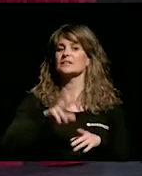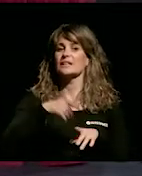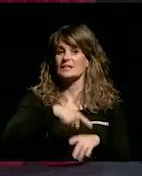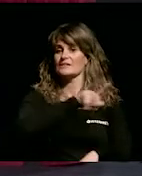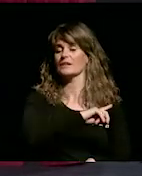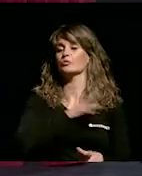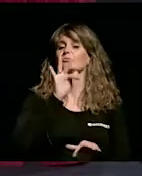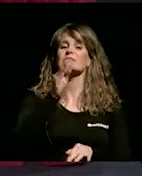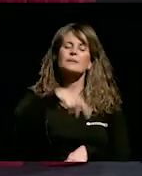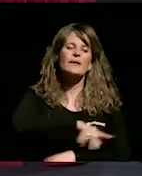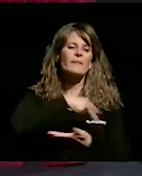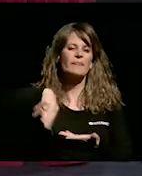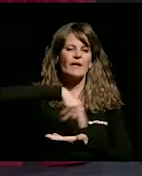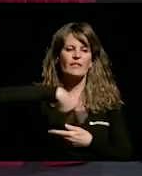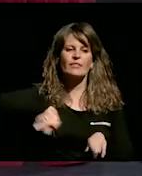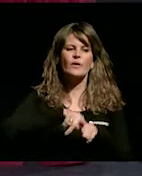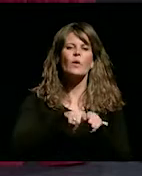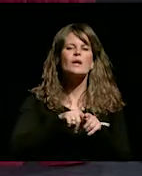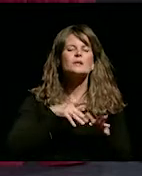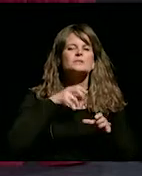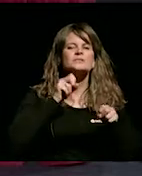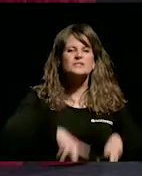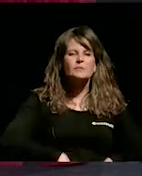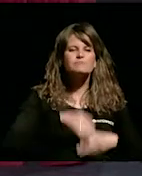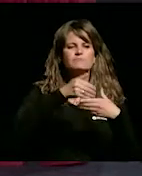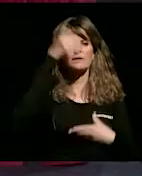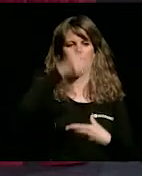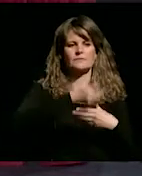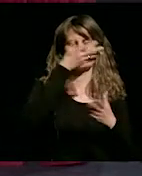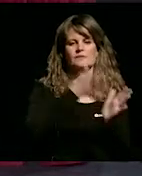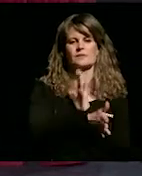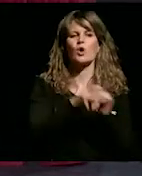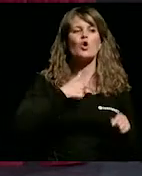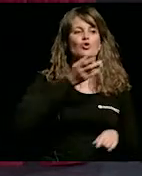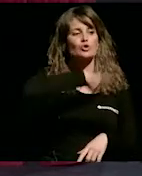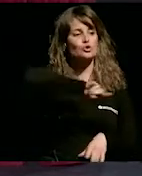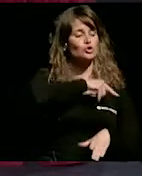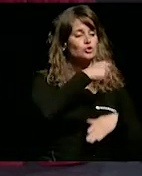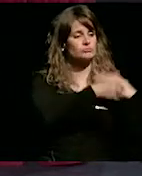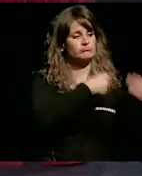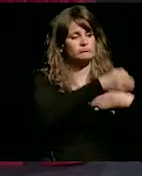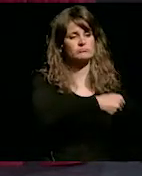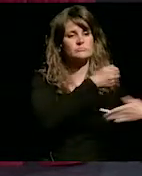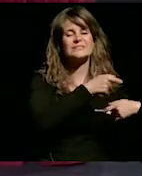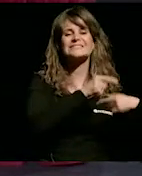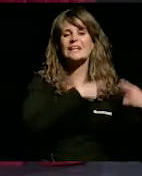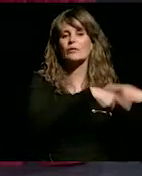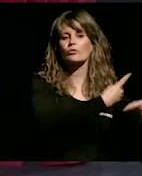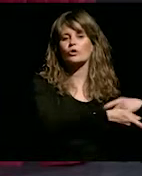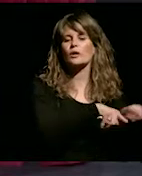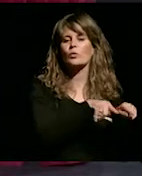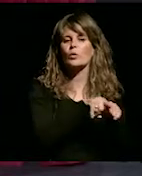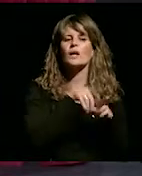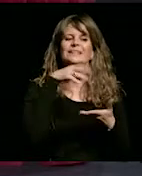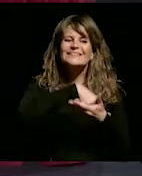creamos una ejecución artística sin parangón. Nosotros tenemos un circuito tradicional de formato que